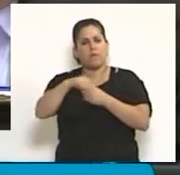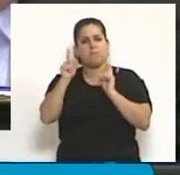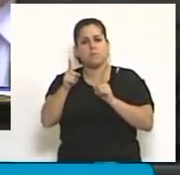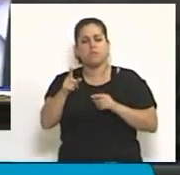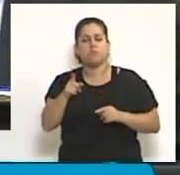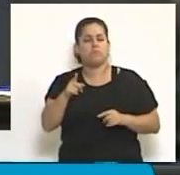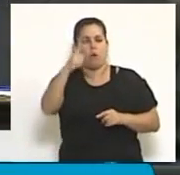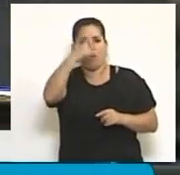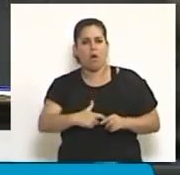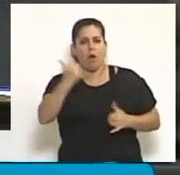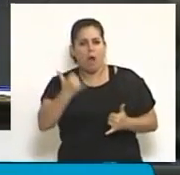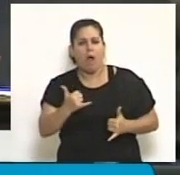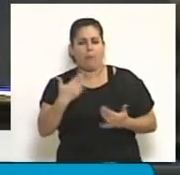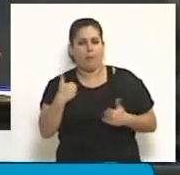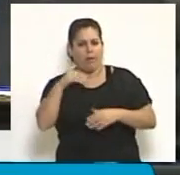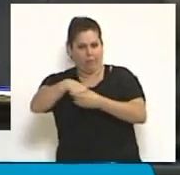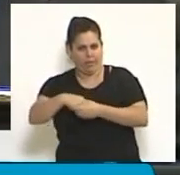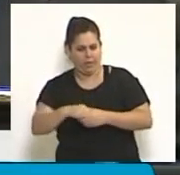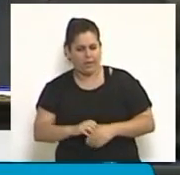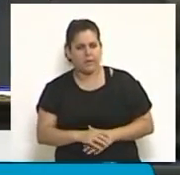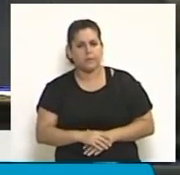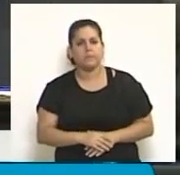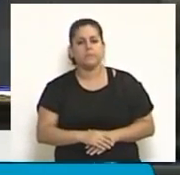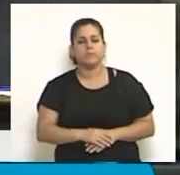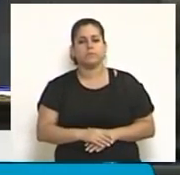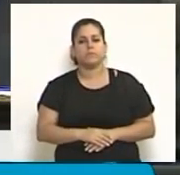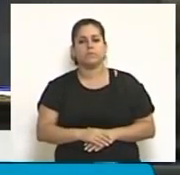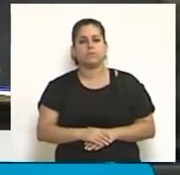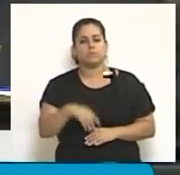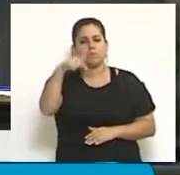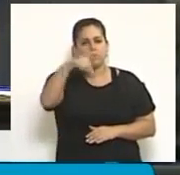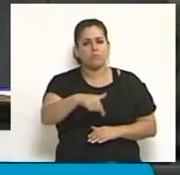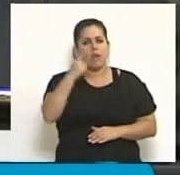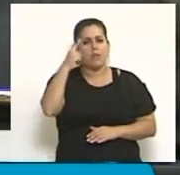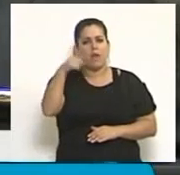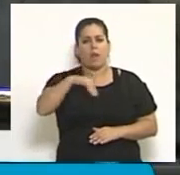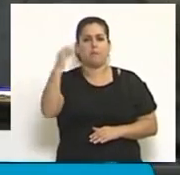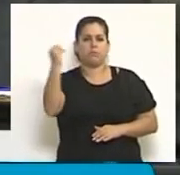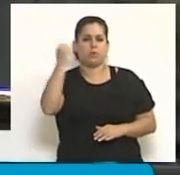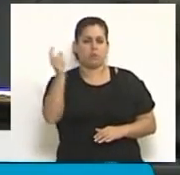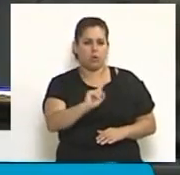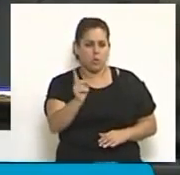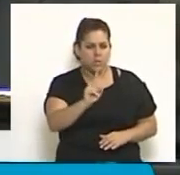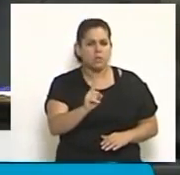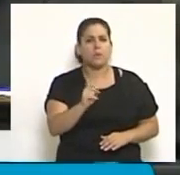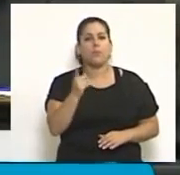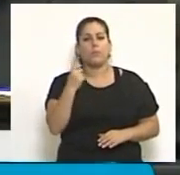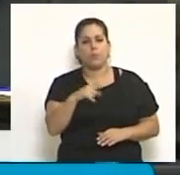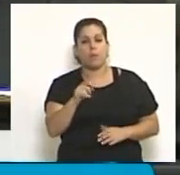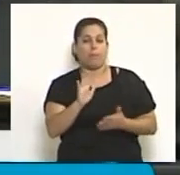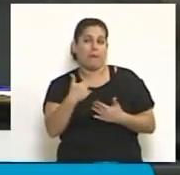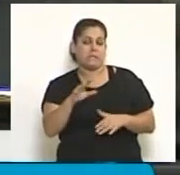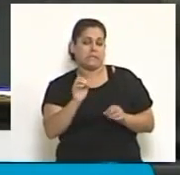propio interés. Sin embargo, esta prerrogativa no es la más importante o, en rigor, la